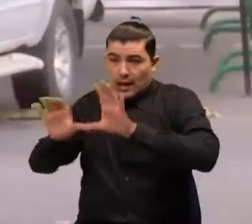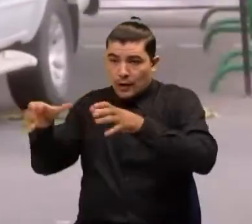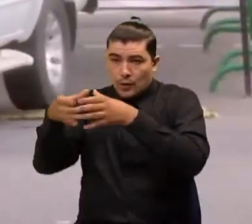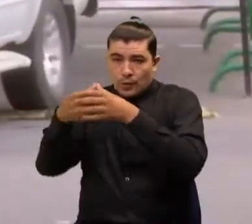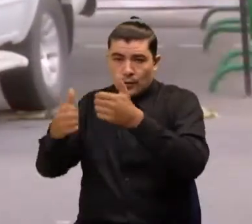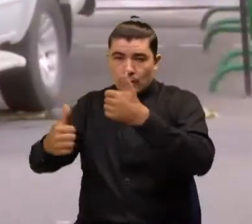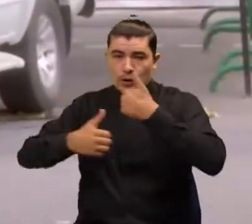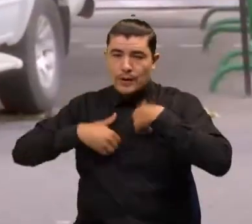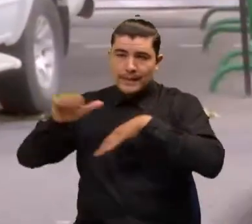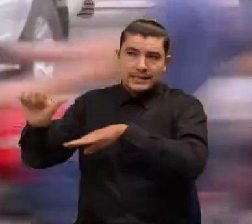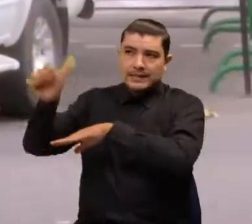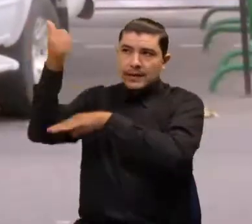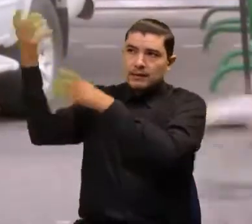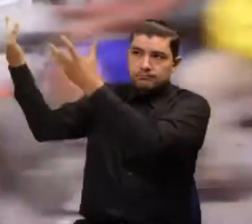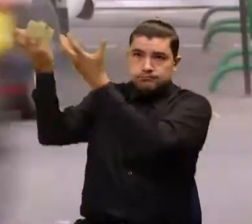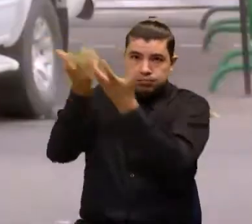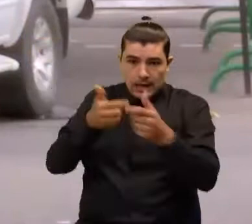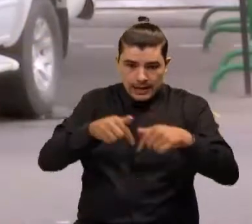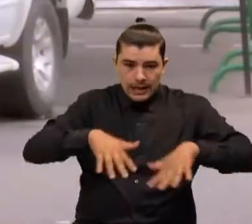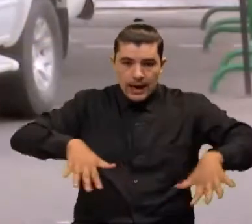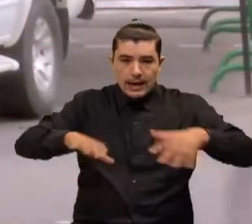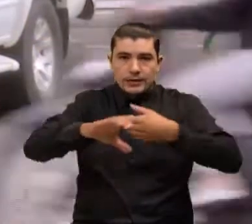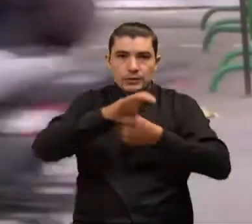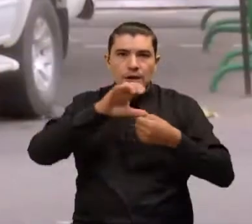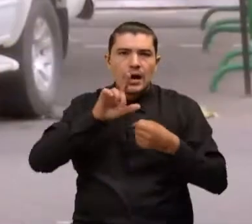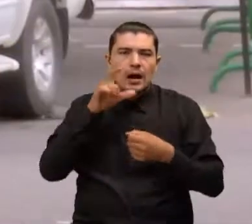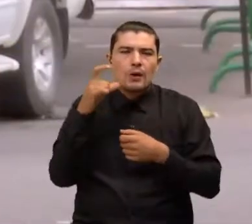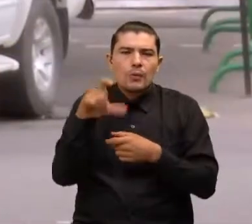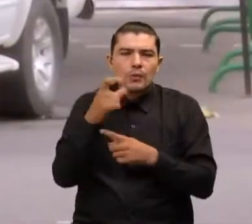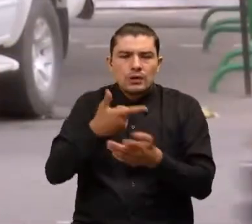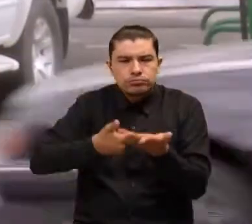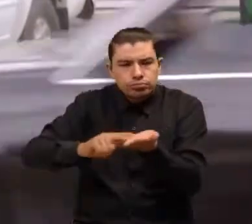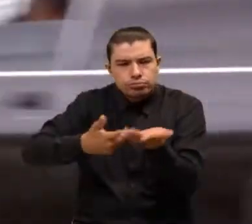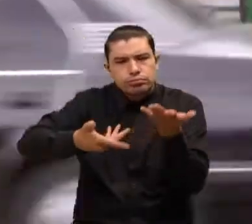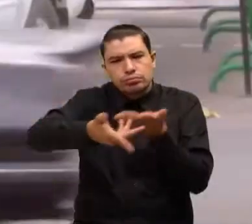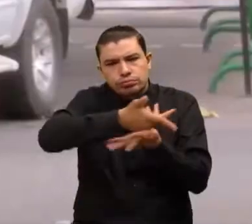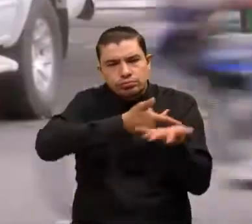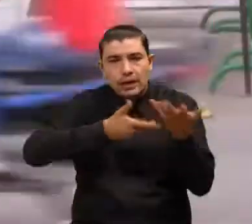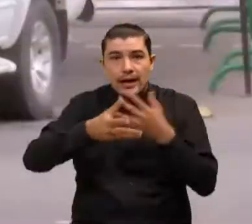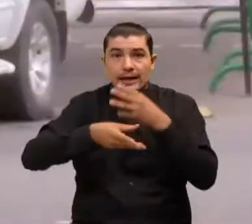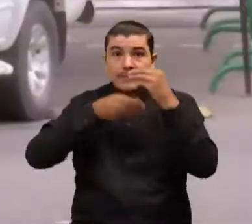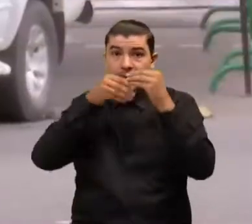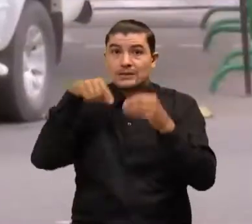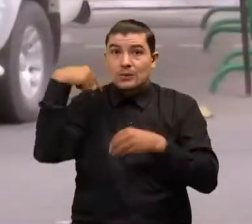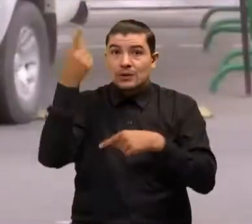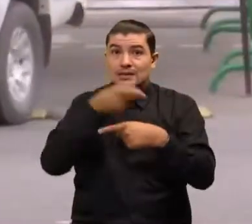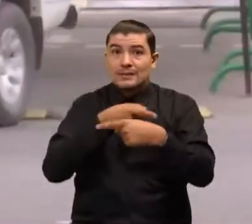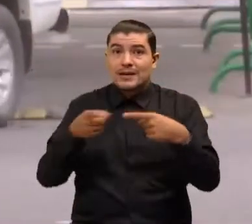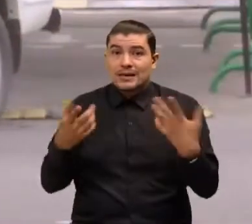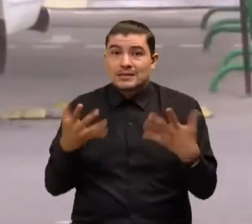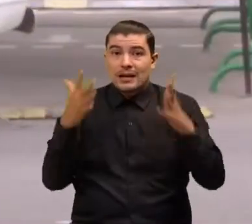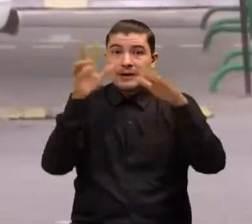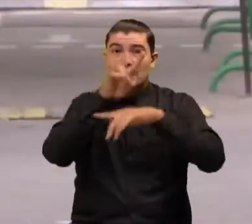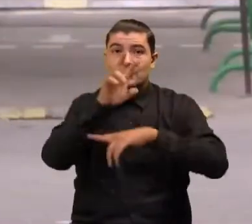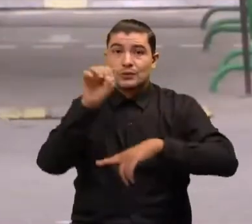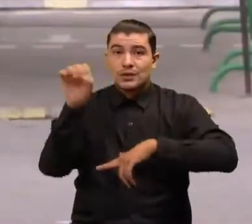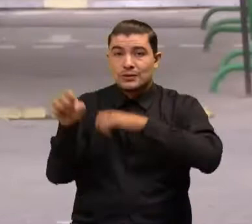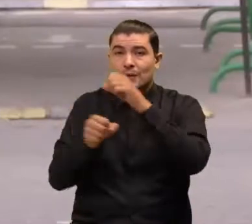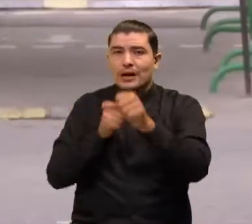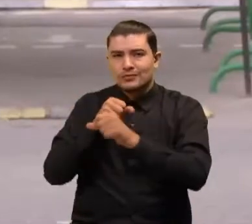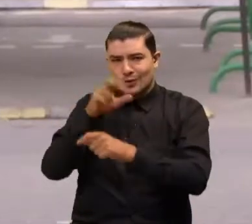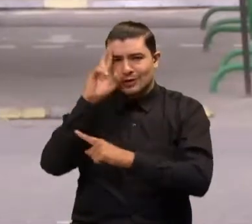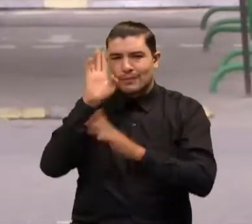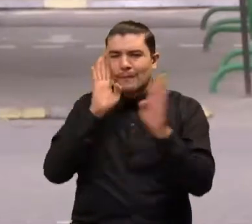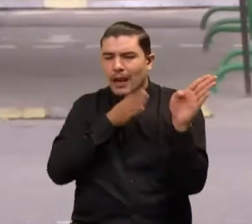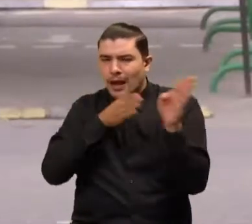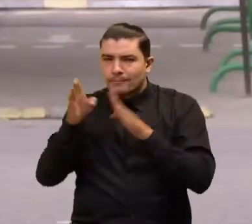y también garantizar la seguridad en el marco de las celebraciones del Bicentenario que vienen la próxima semana. Pero nosotros, Oriente Noticias, precisamente